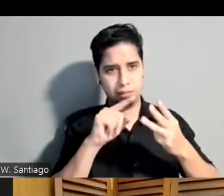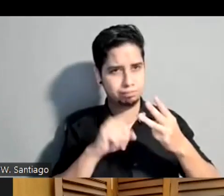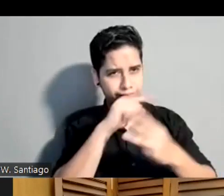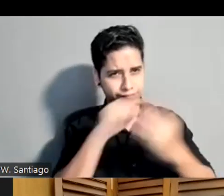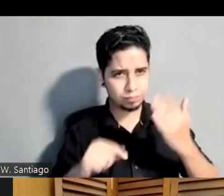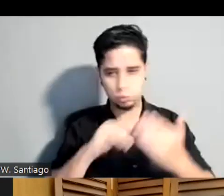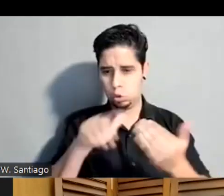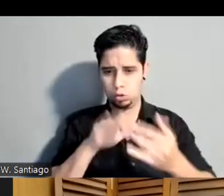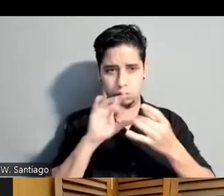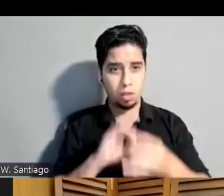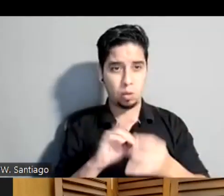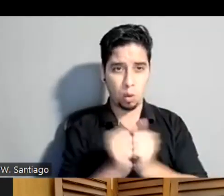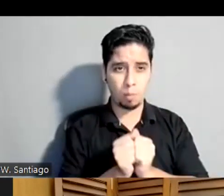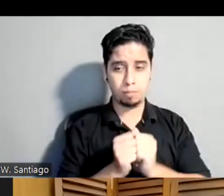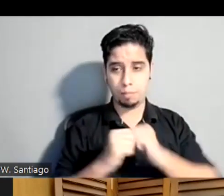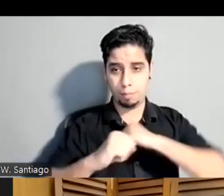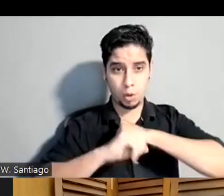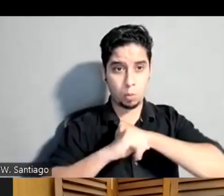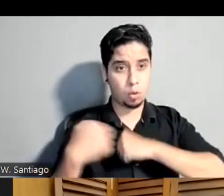De farándula y todo.